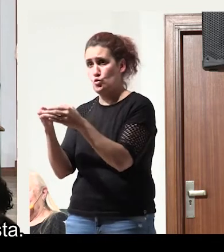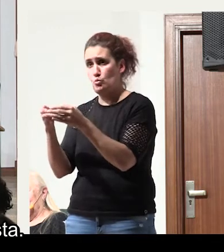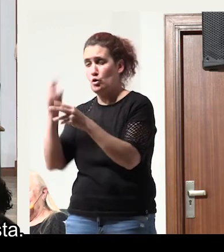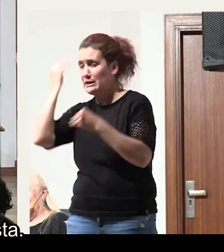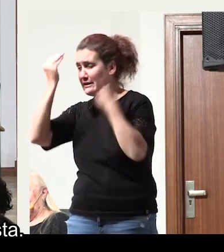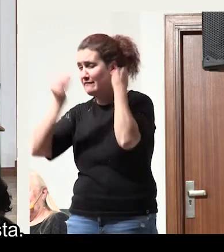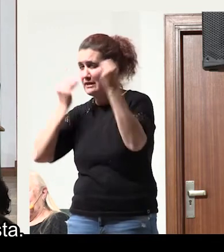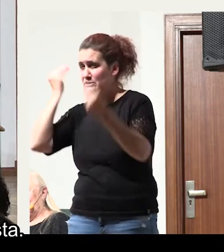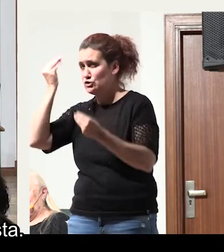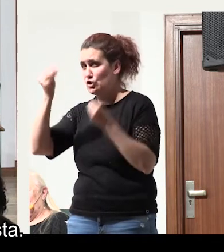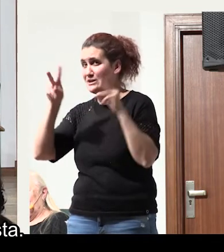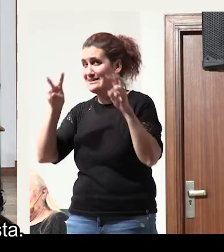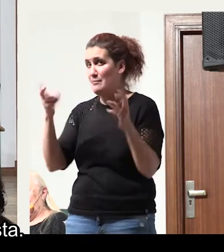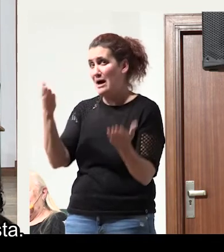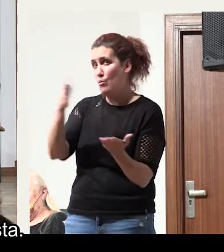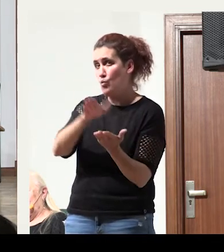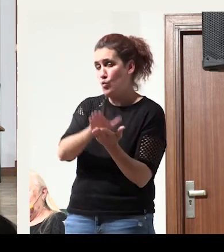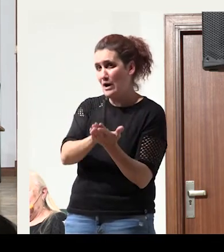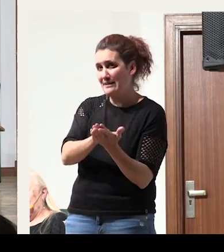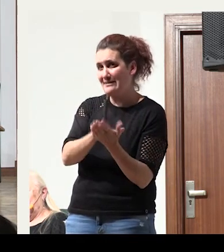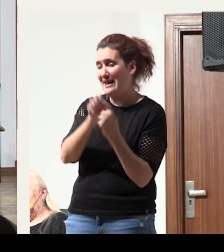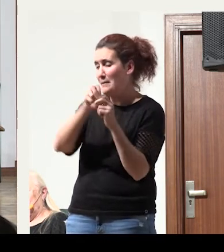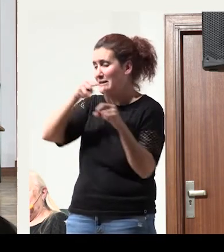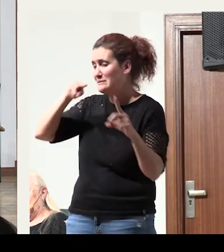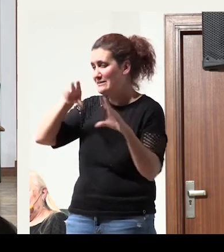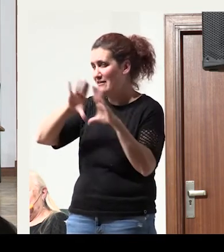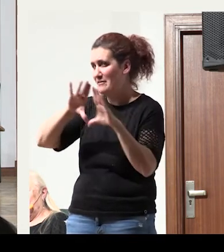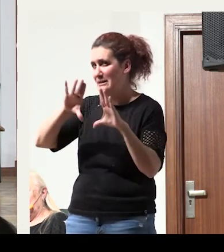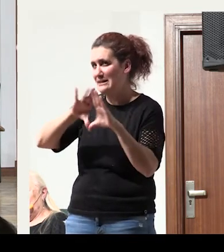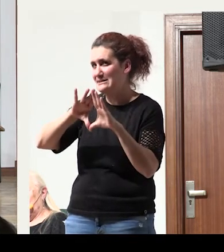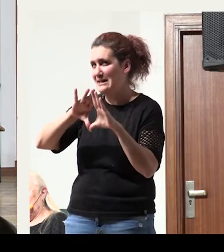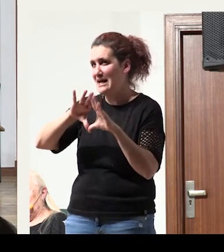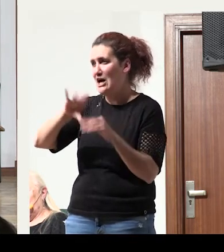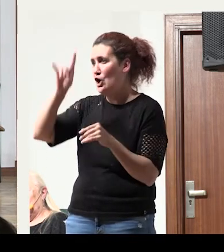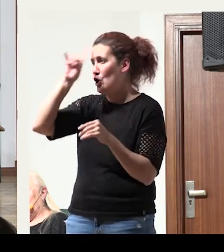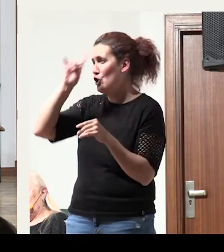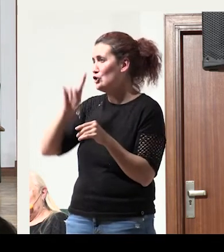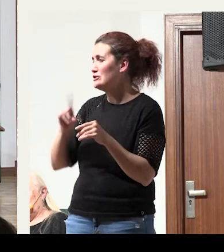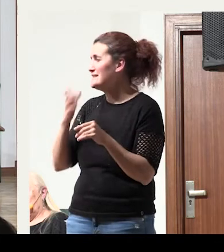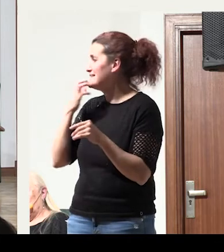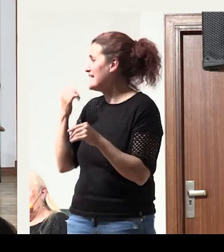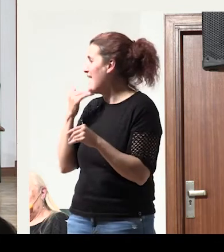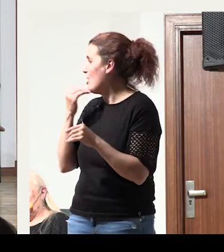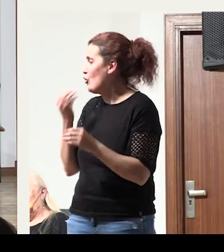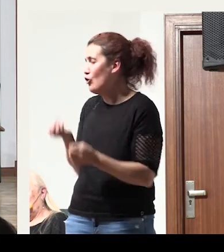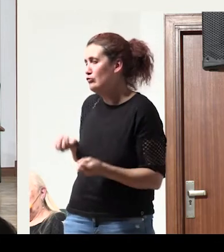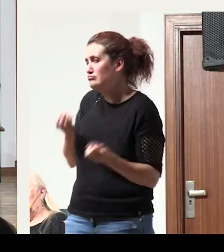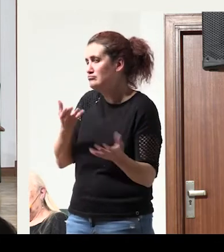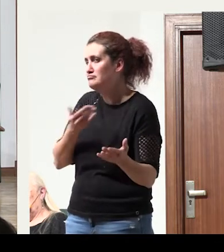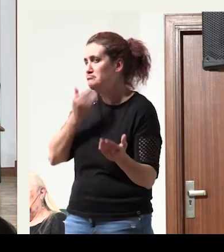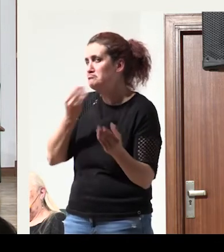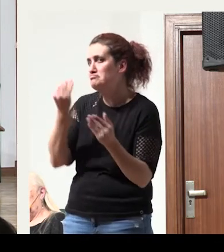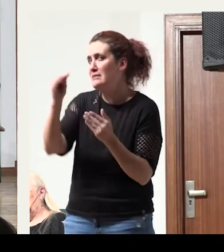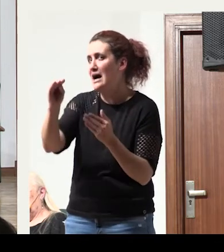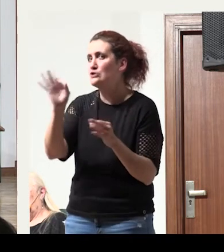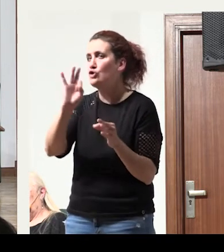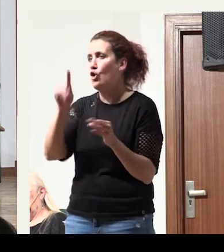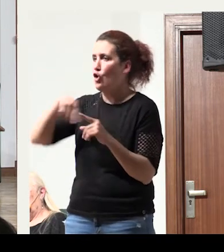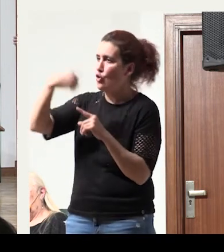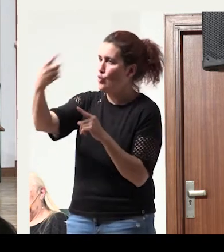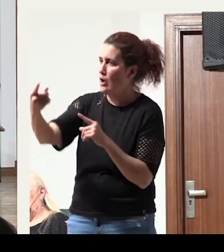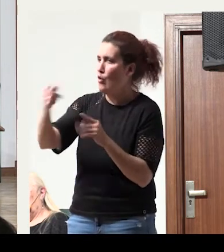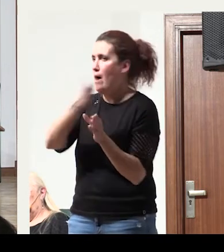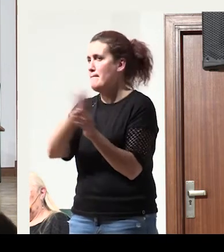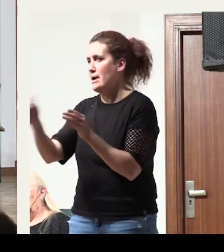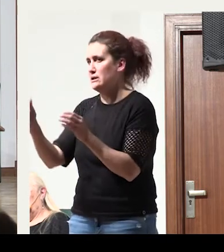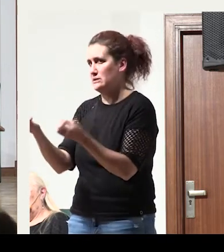el tema de la muerte desde una perspectiva feminista. No sé si quieres hablar un poquito más de ello o luego más nos lo cuentas a nosotras aparte. Bueno, pero